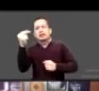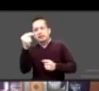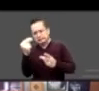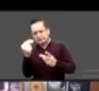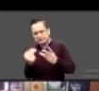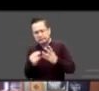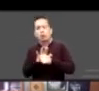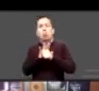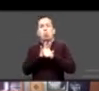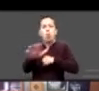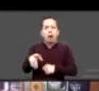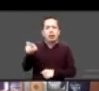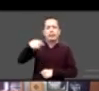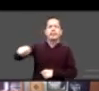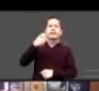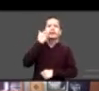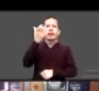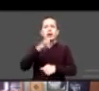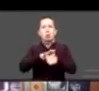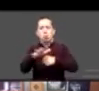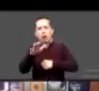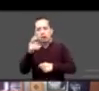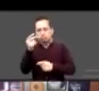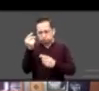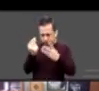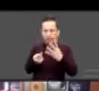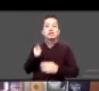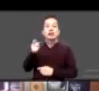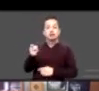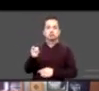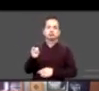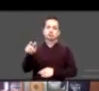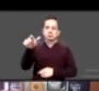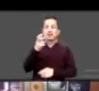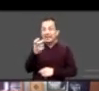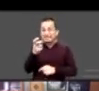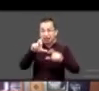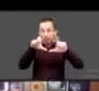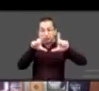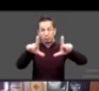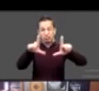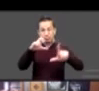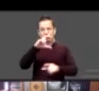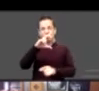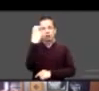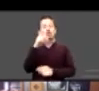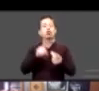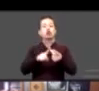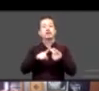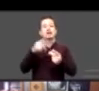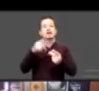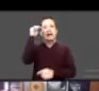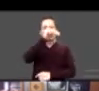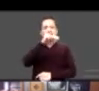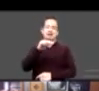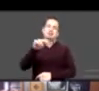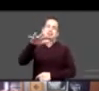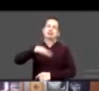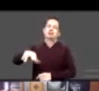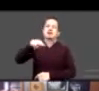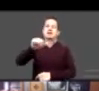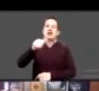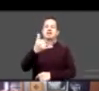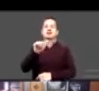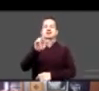dos chicos que están por aquí son de la comunidad de El Nayar, en Nayarit. Entonces, para nosotros es muy importante comentarles que